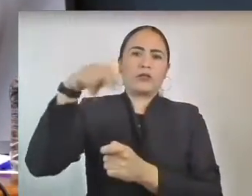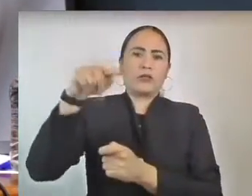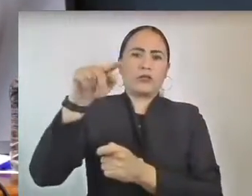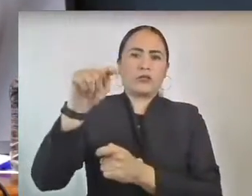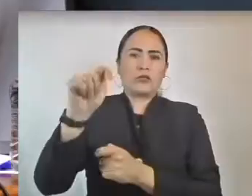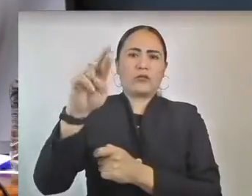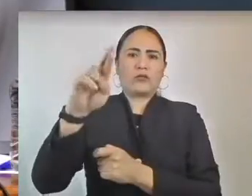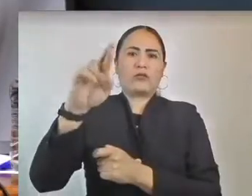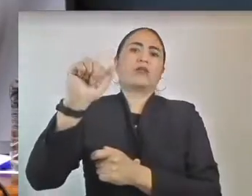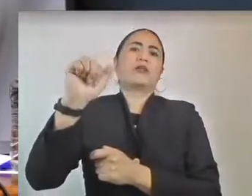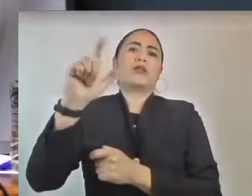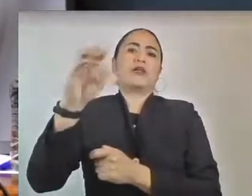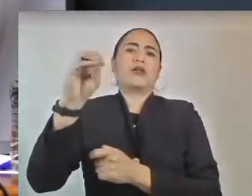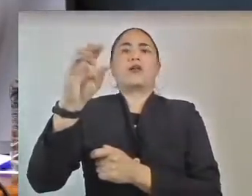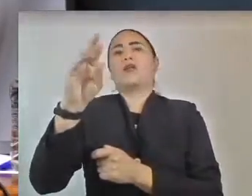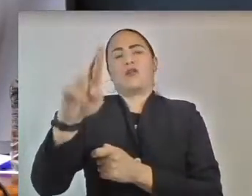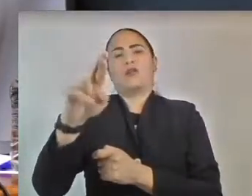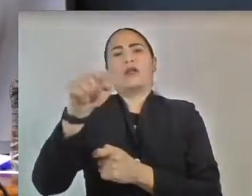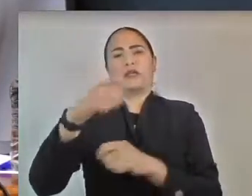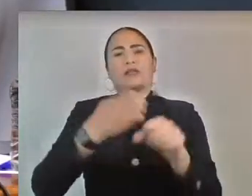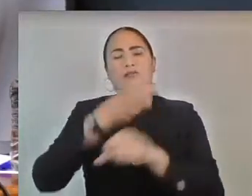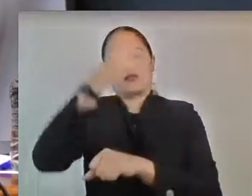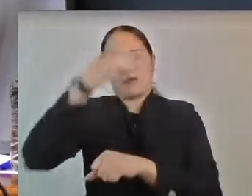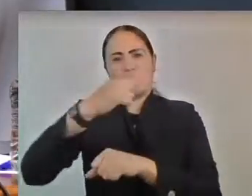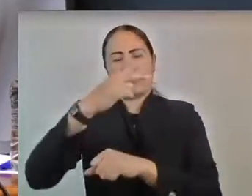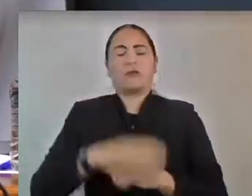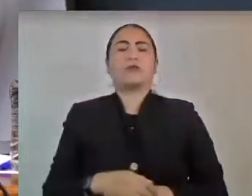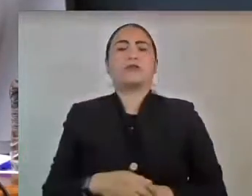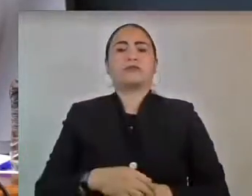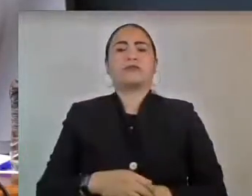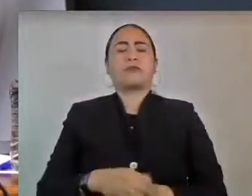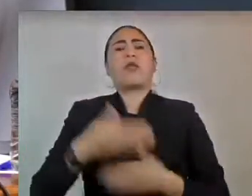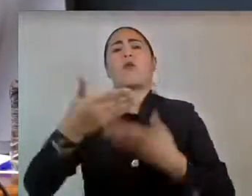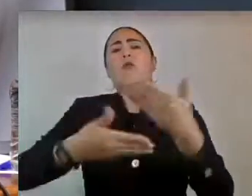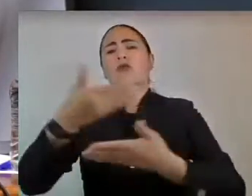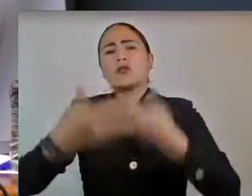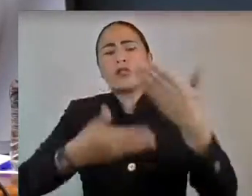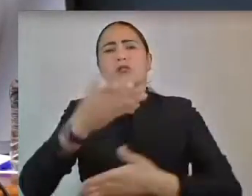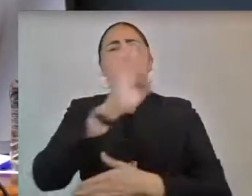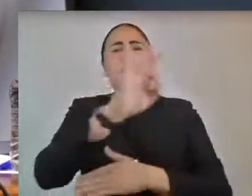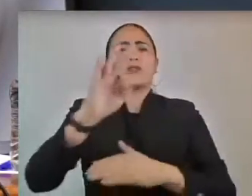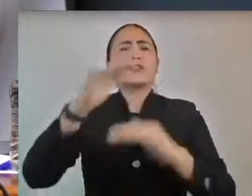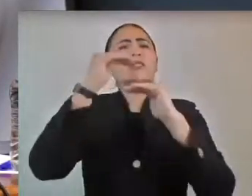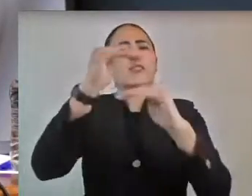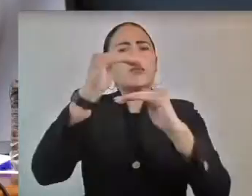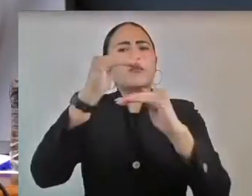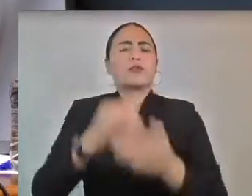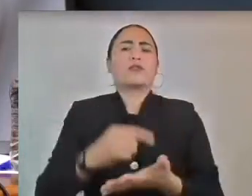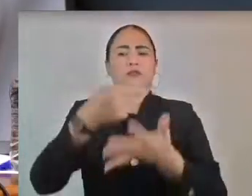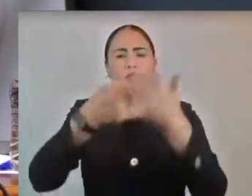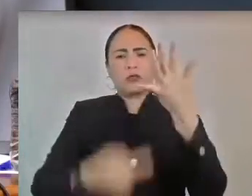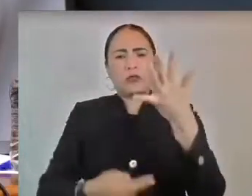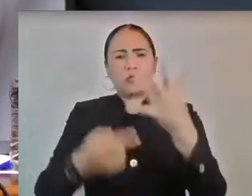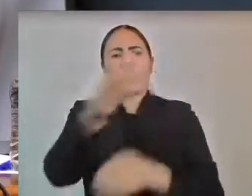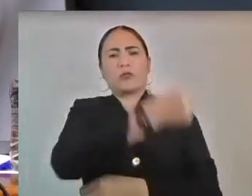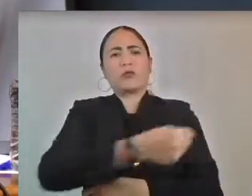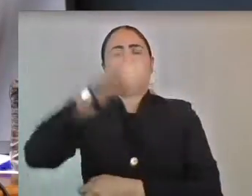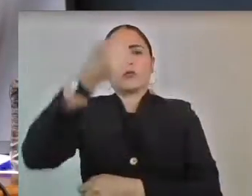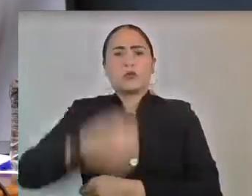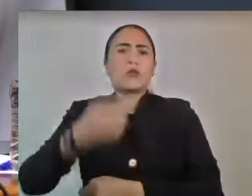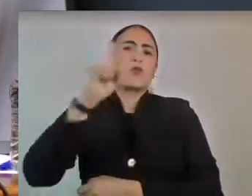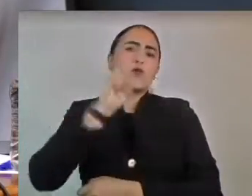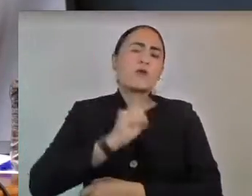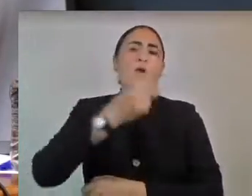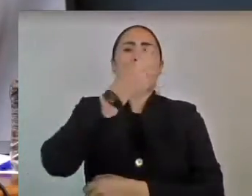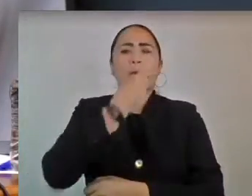del Estado de México. Procesos, plazos y fechas límites. El proceso de designación de ciudadanas y